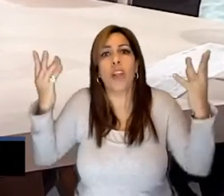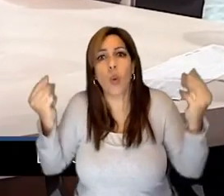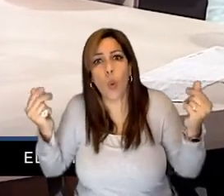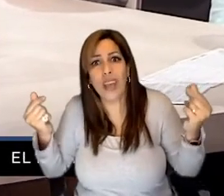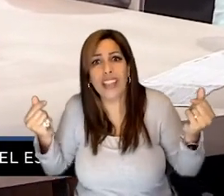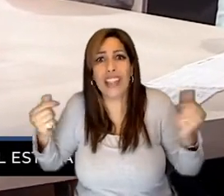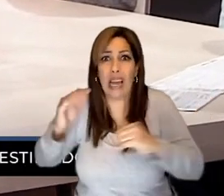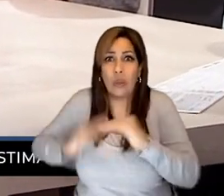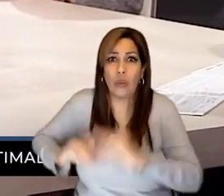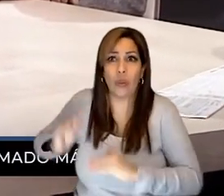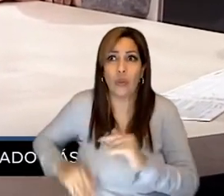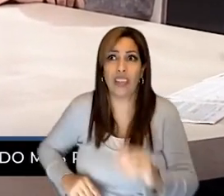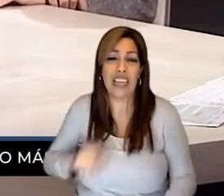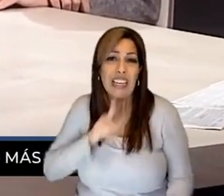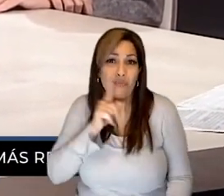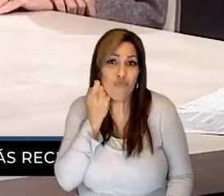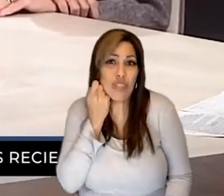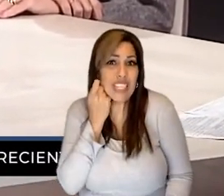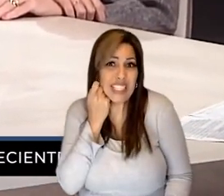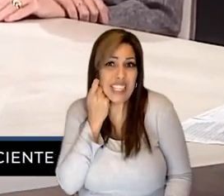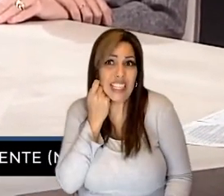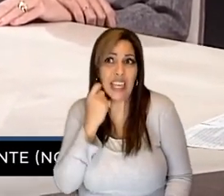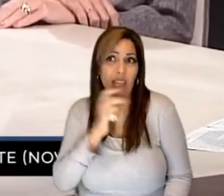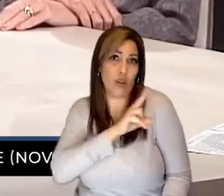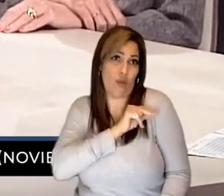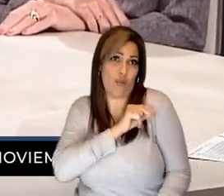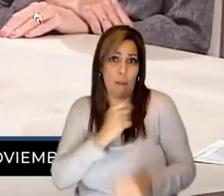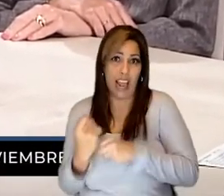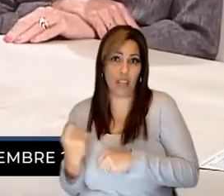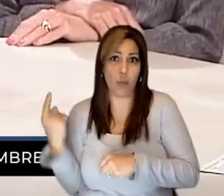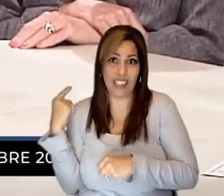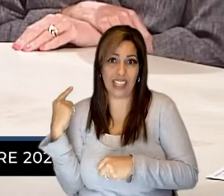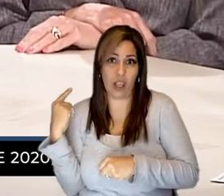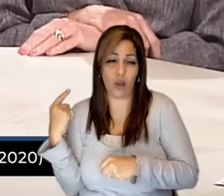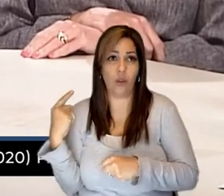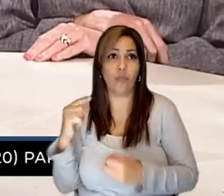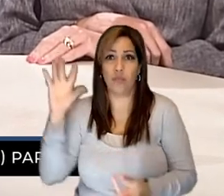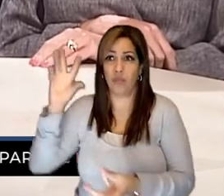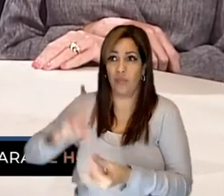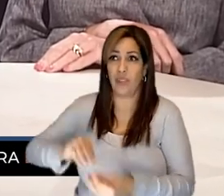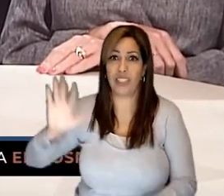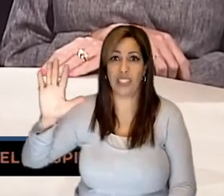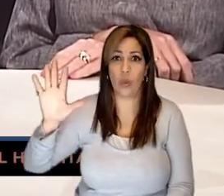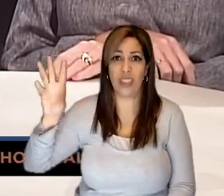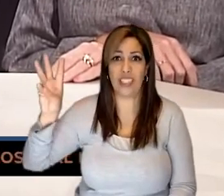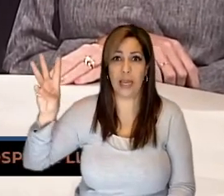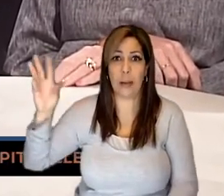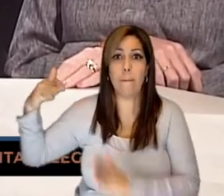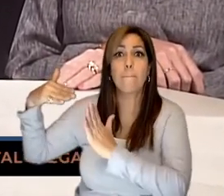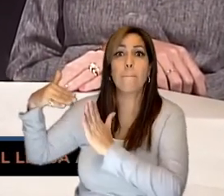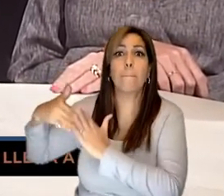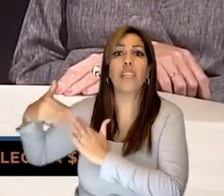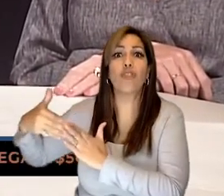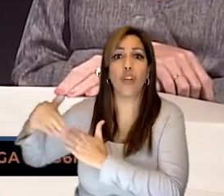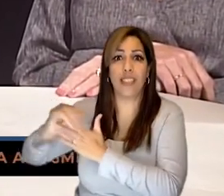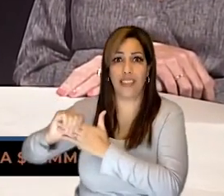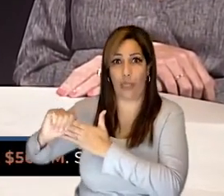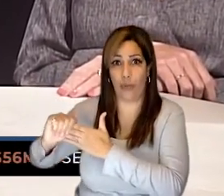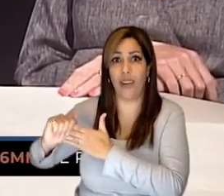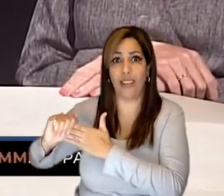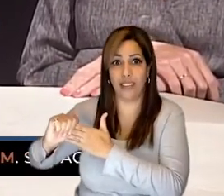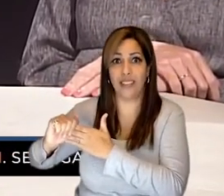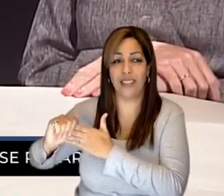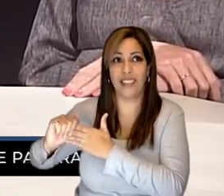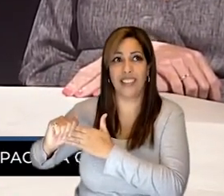costar el hospital. El estimado más reciente, que es de noviembre del año pasado, lo lleva a $56 millones. Yeah. Se va a